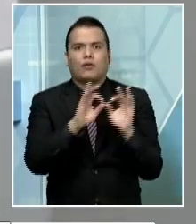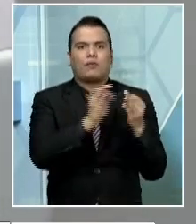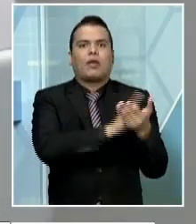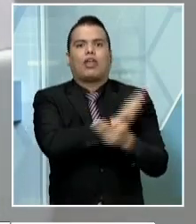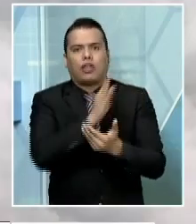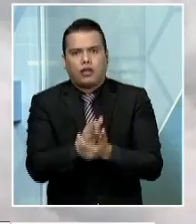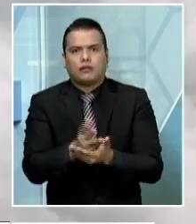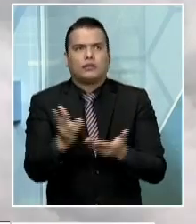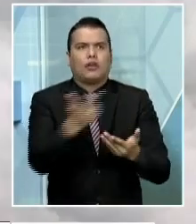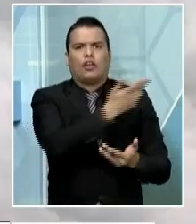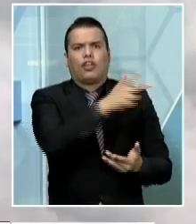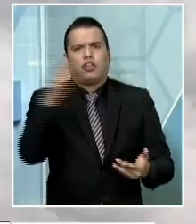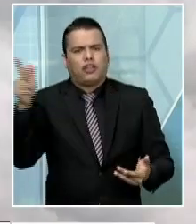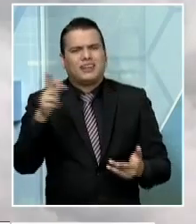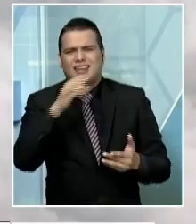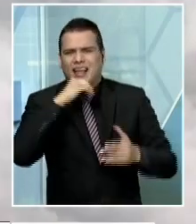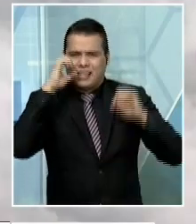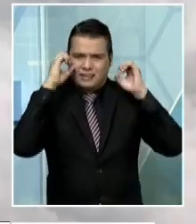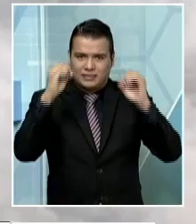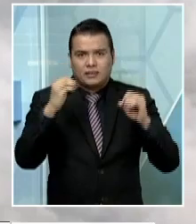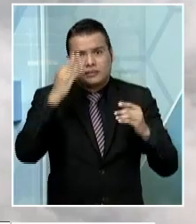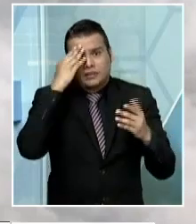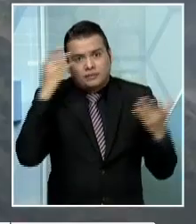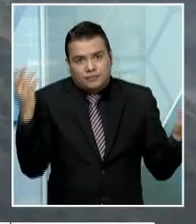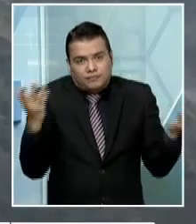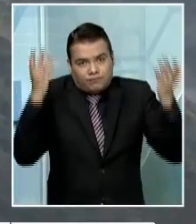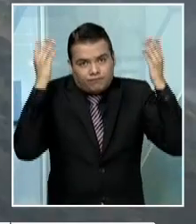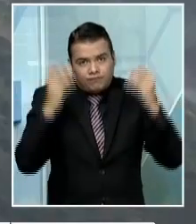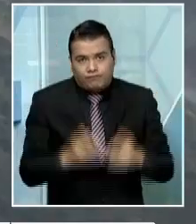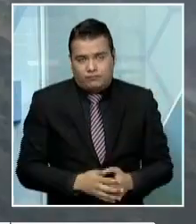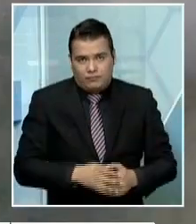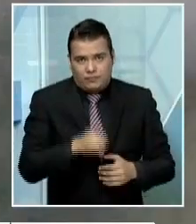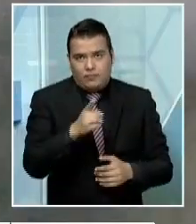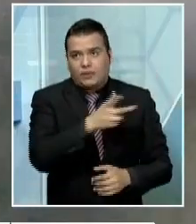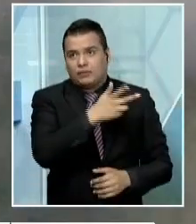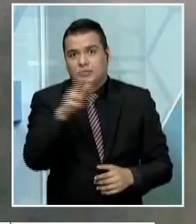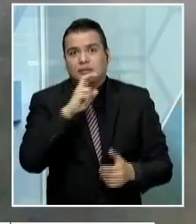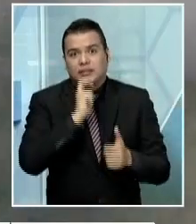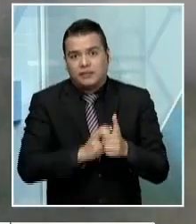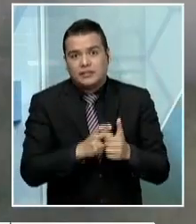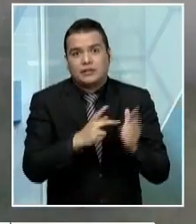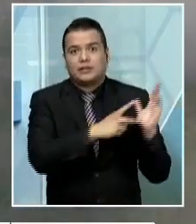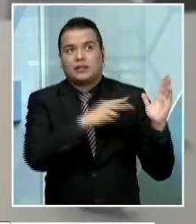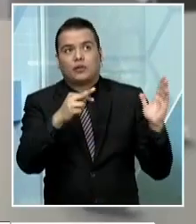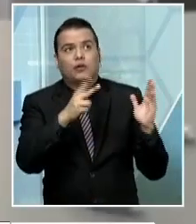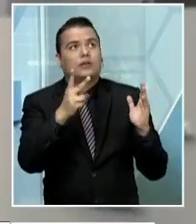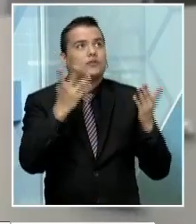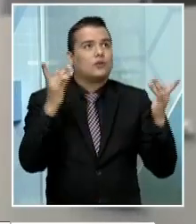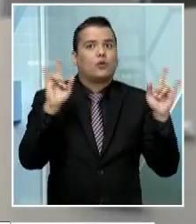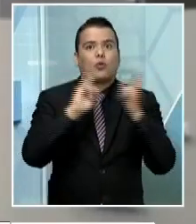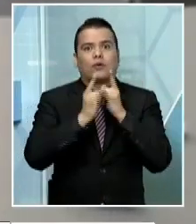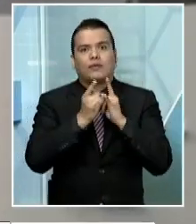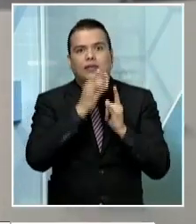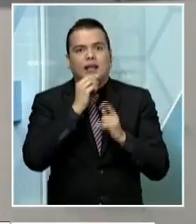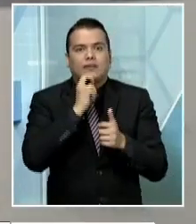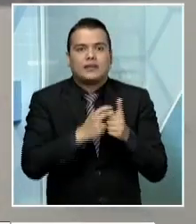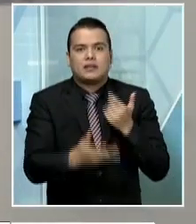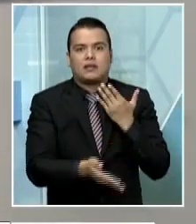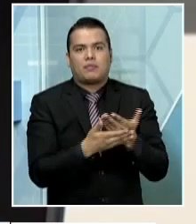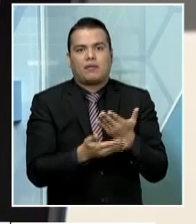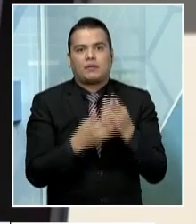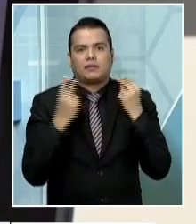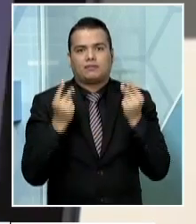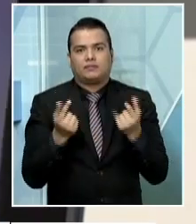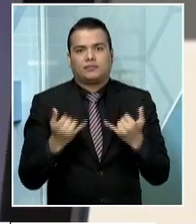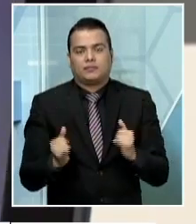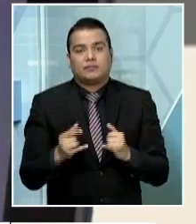todo aquellos que viven en la zona rural, donde el acceso a la tecnología y al sistema de salud tiene limitaciones. Va a haber un centro de monitoreo en donde